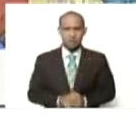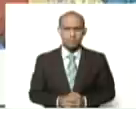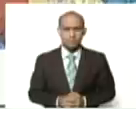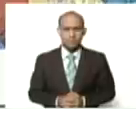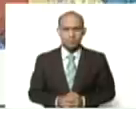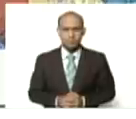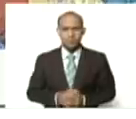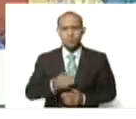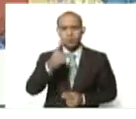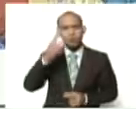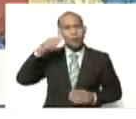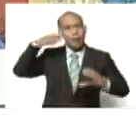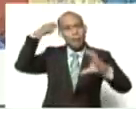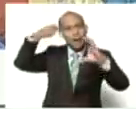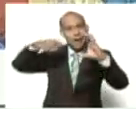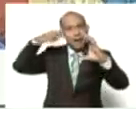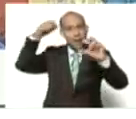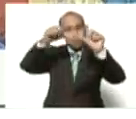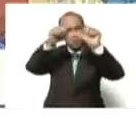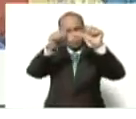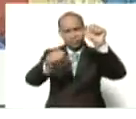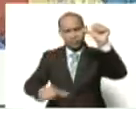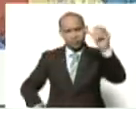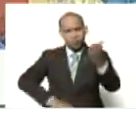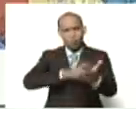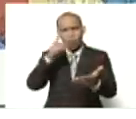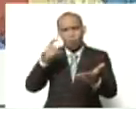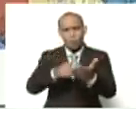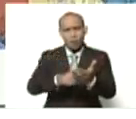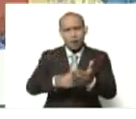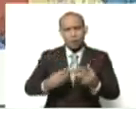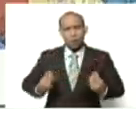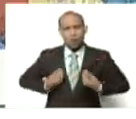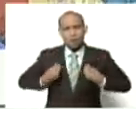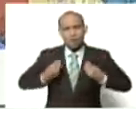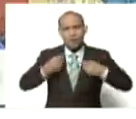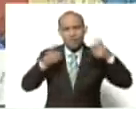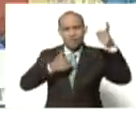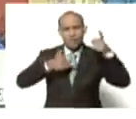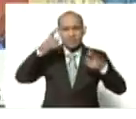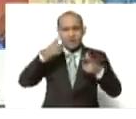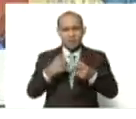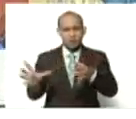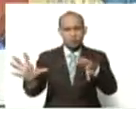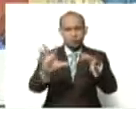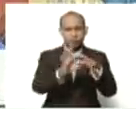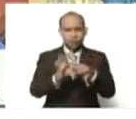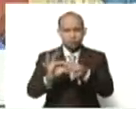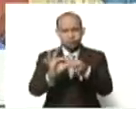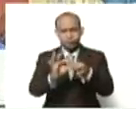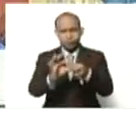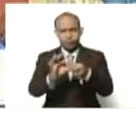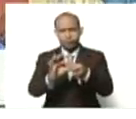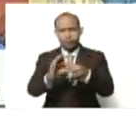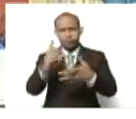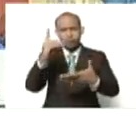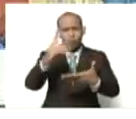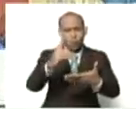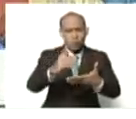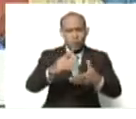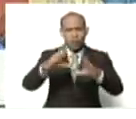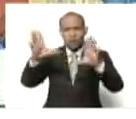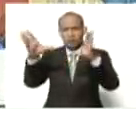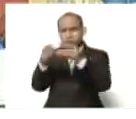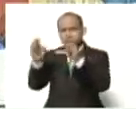Una película completa de la vida del comandante. Un conjunto de documentales sobre